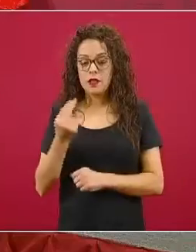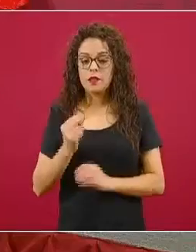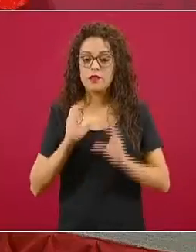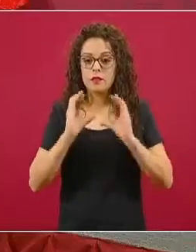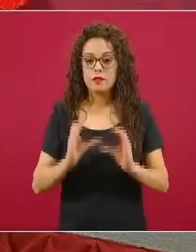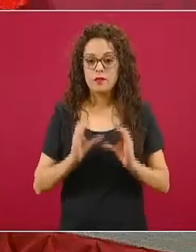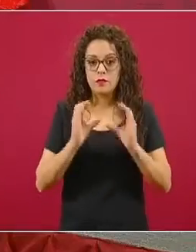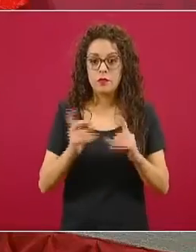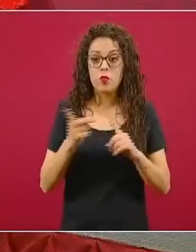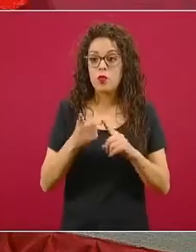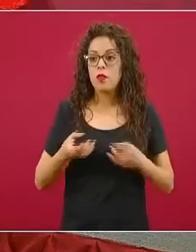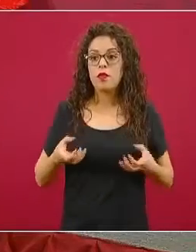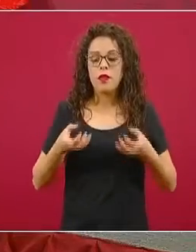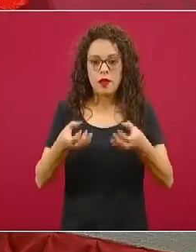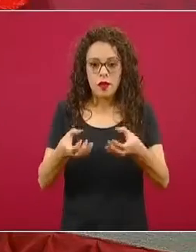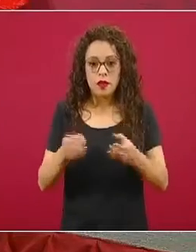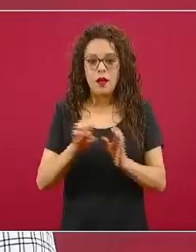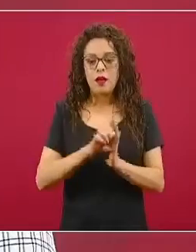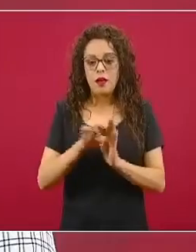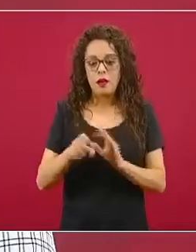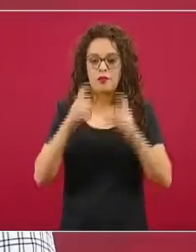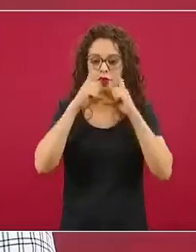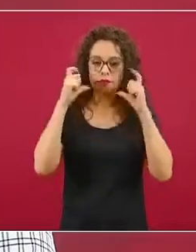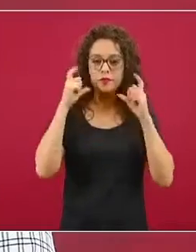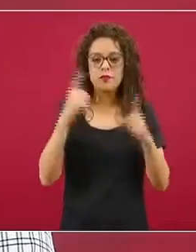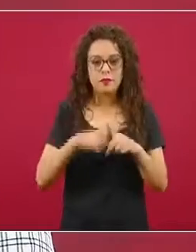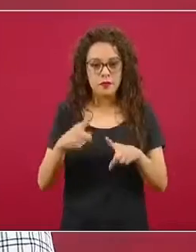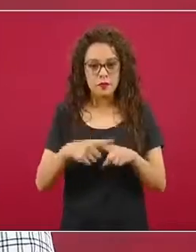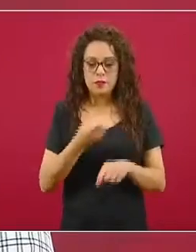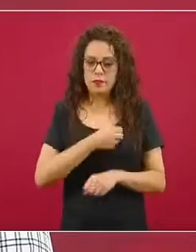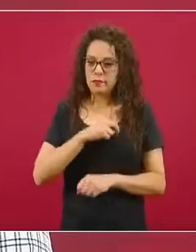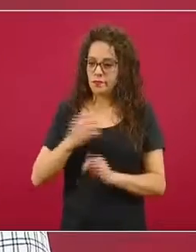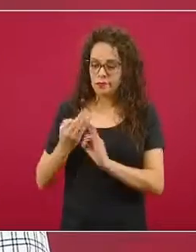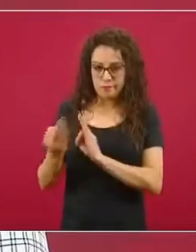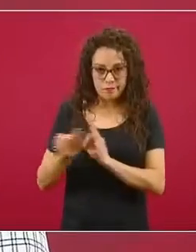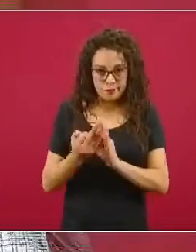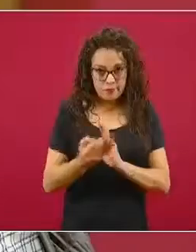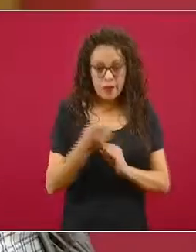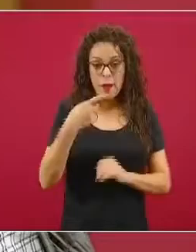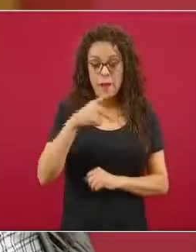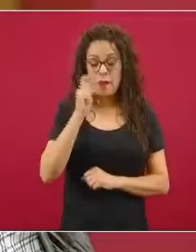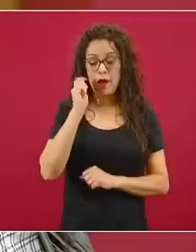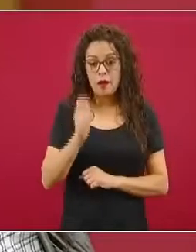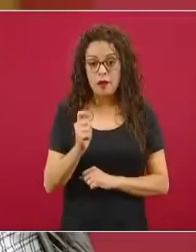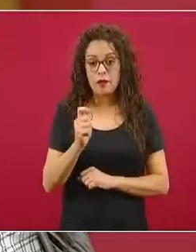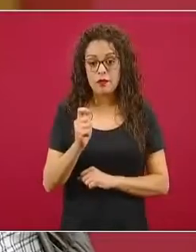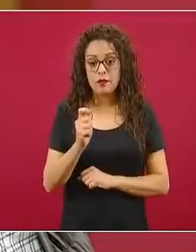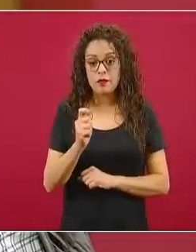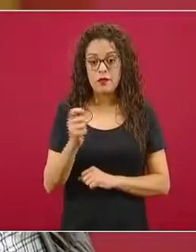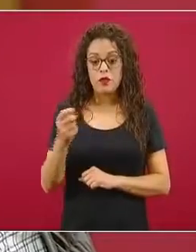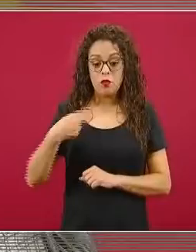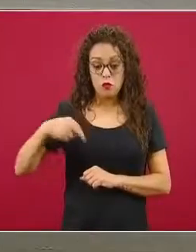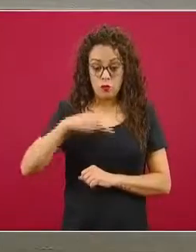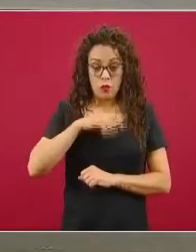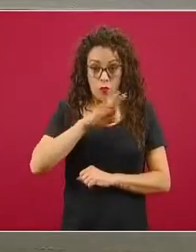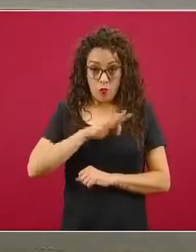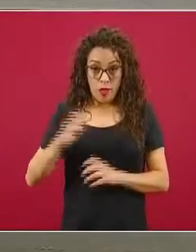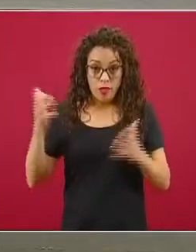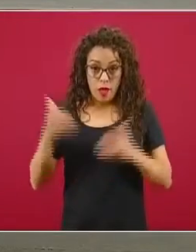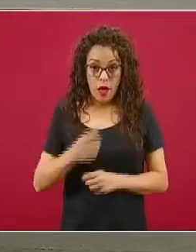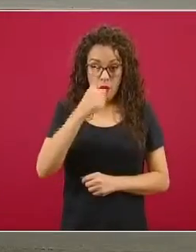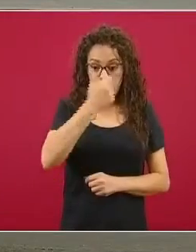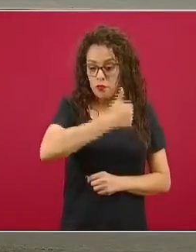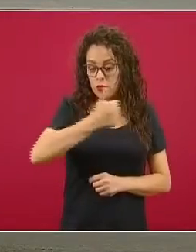espacios públicos, pero también las medidas de prevención que cada uno de nosotros podemos realizar,